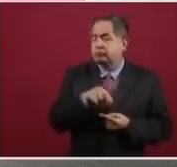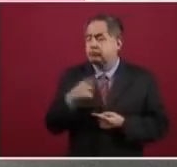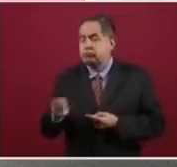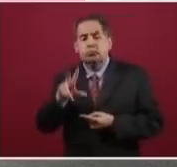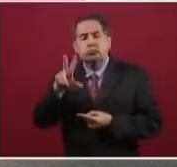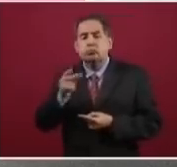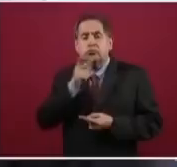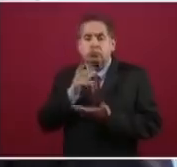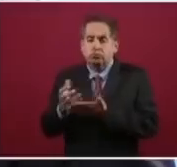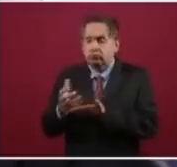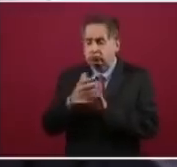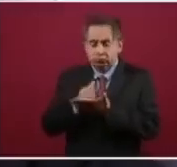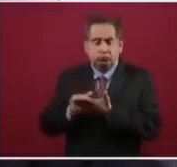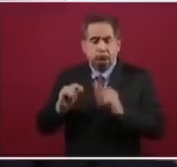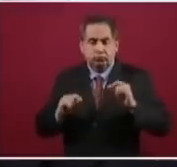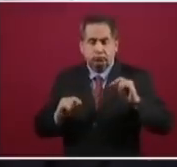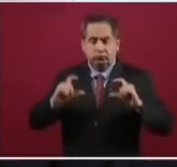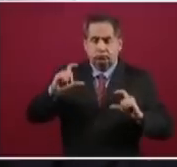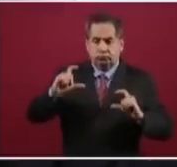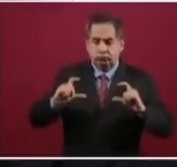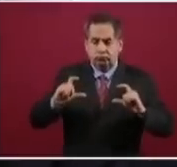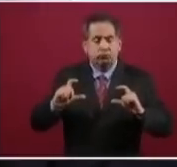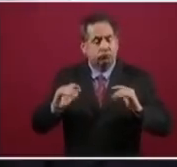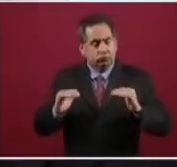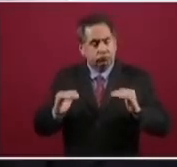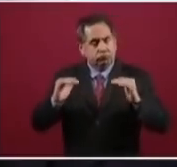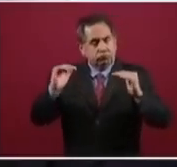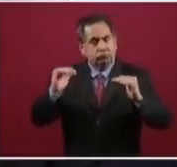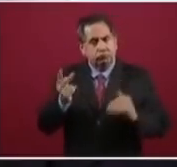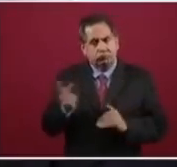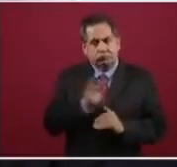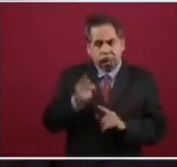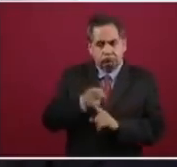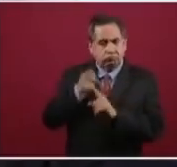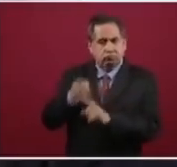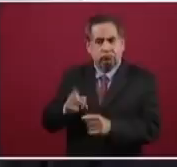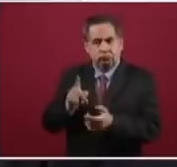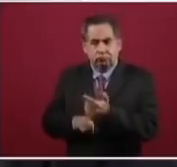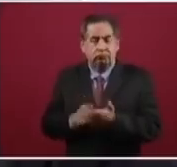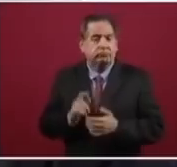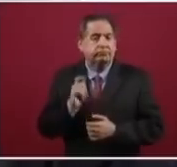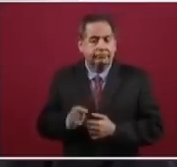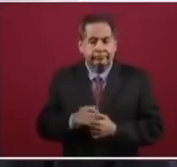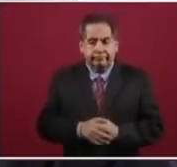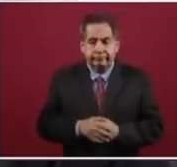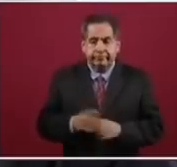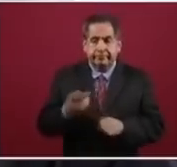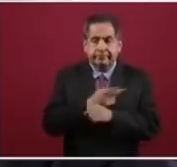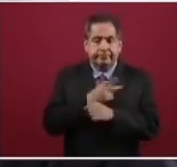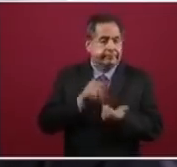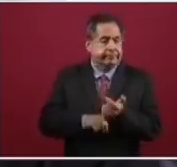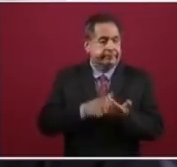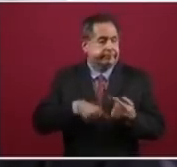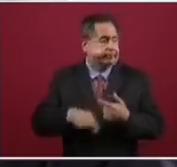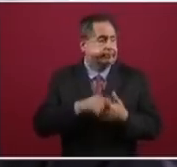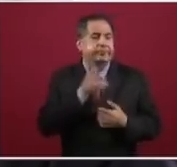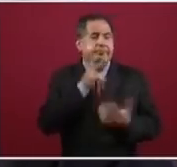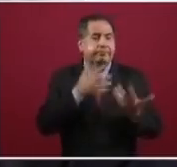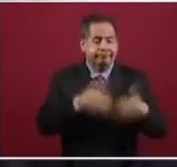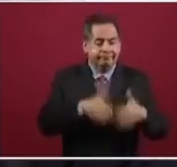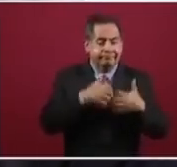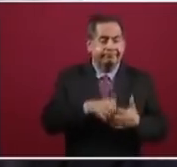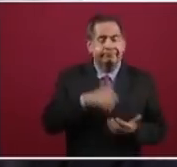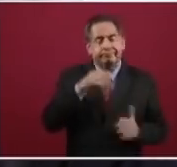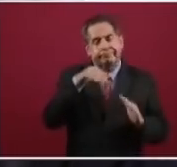petróleos pero también la caída de los ingresos petroleros refleja el deterioro que ha habido en la capacidad de producción y exploración de pemex